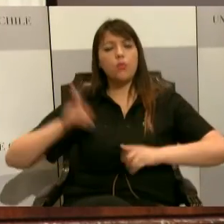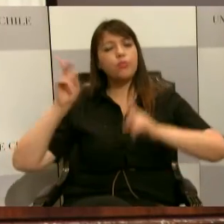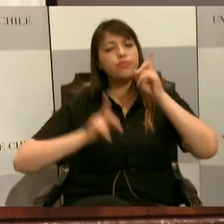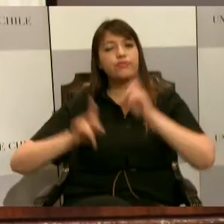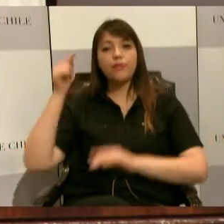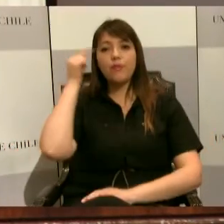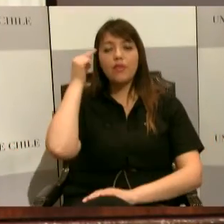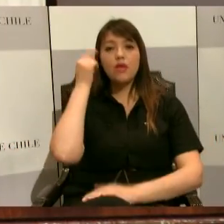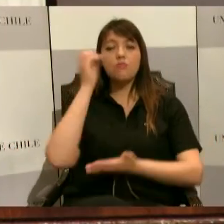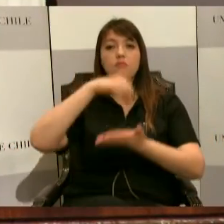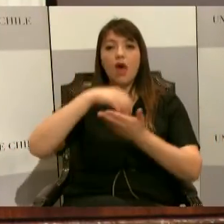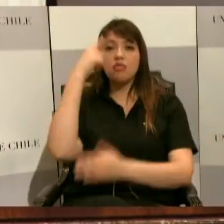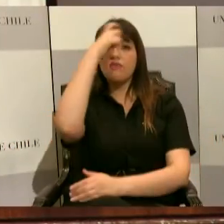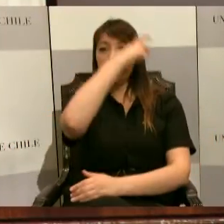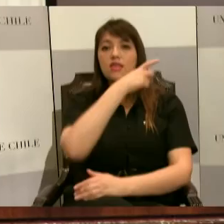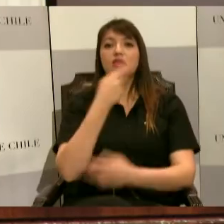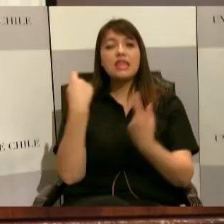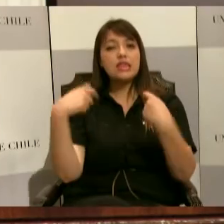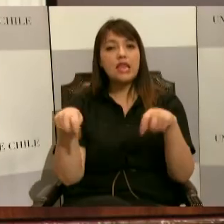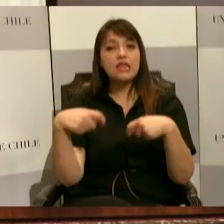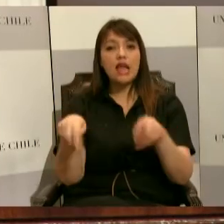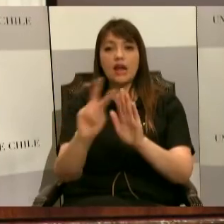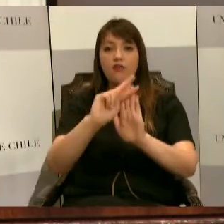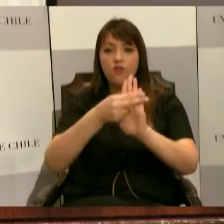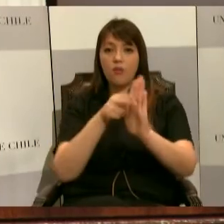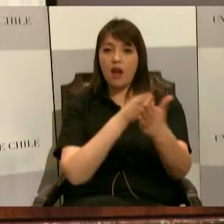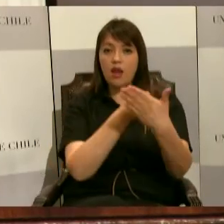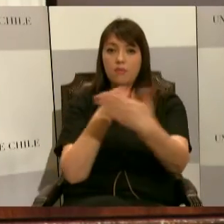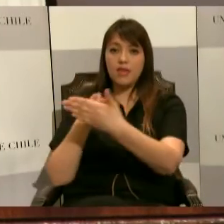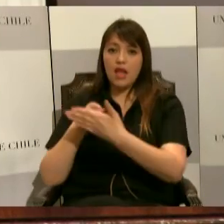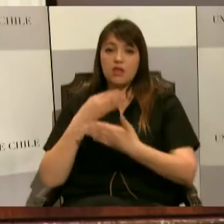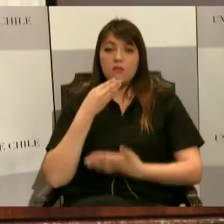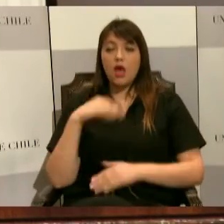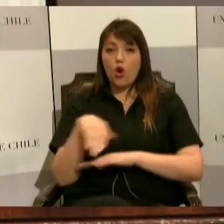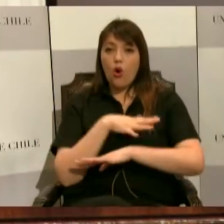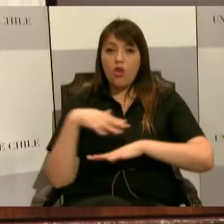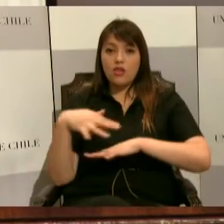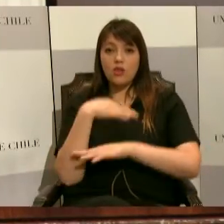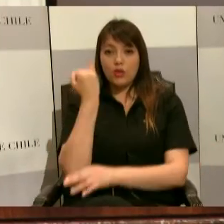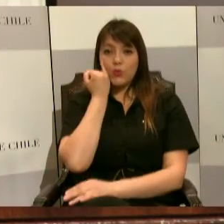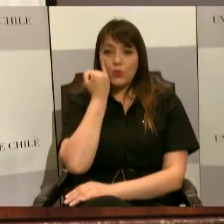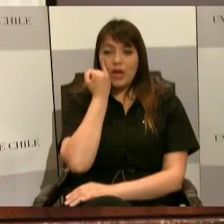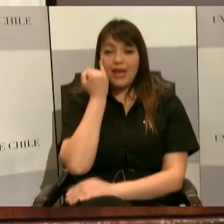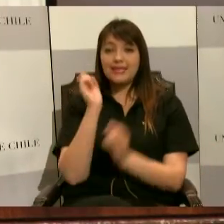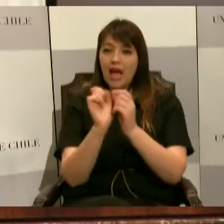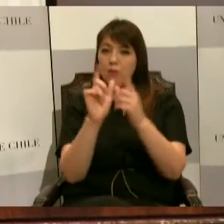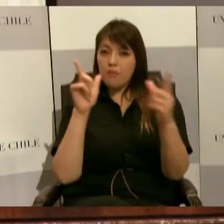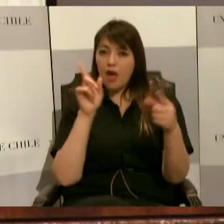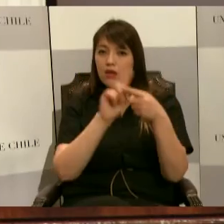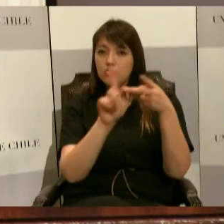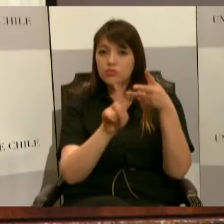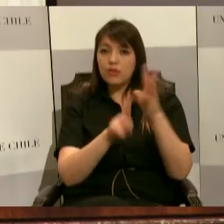más importante que intentar una reforma limitada en el actual contexto institucional es ampliar las